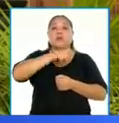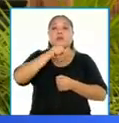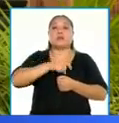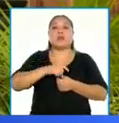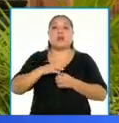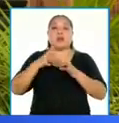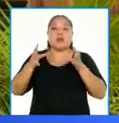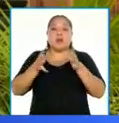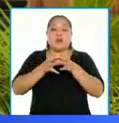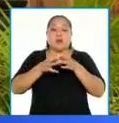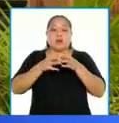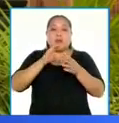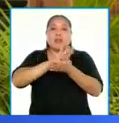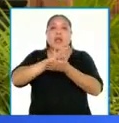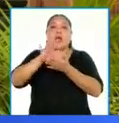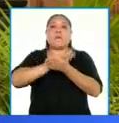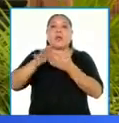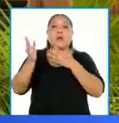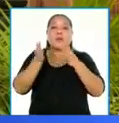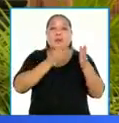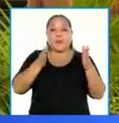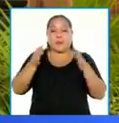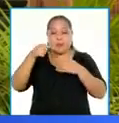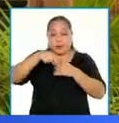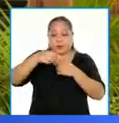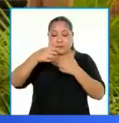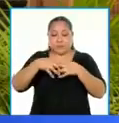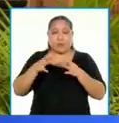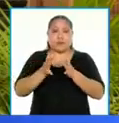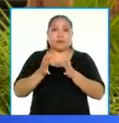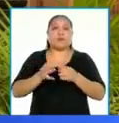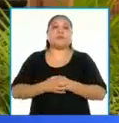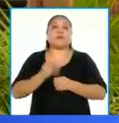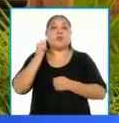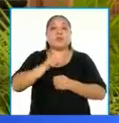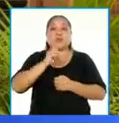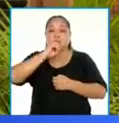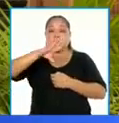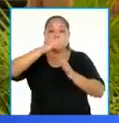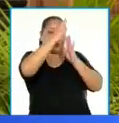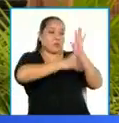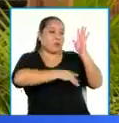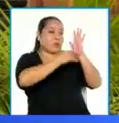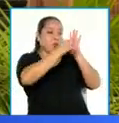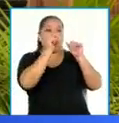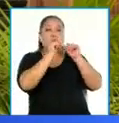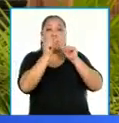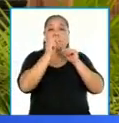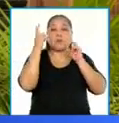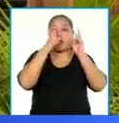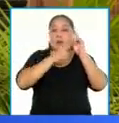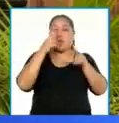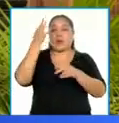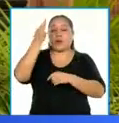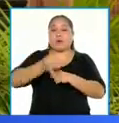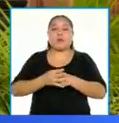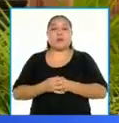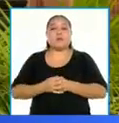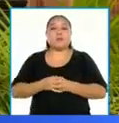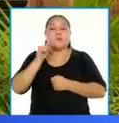concentrador de oxígeno. Esto que les estoy diciendo se lo voy a decir en números para que vean ustedes la realidad.